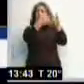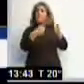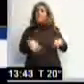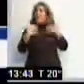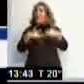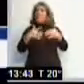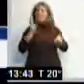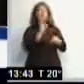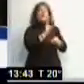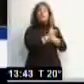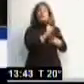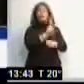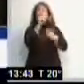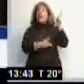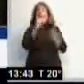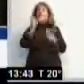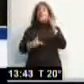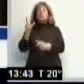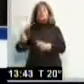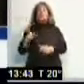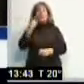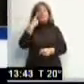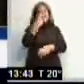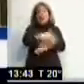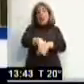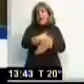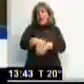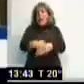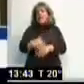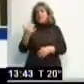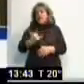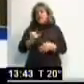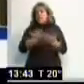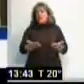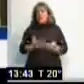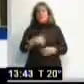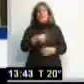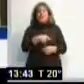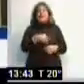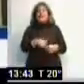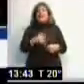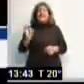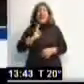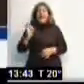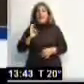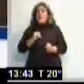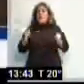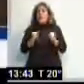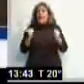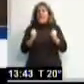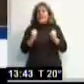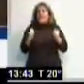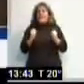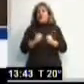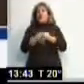de resguardar la integridad física de aquellas personas que viven en situación de calle y que en esta época invernal